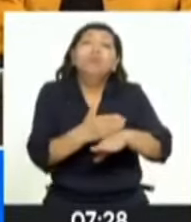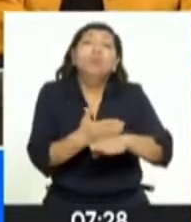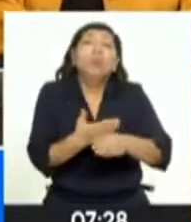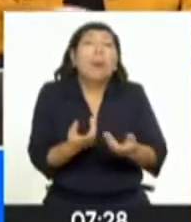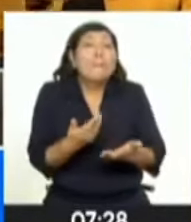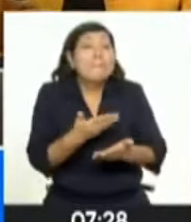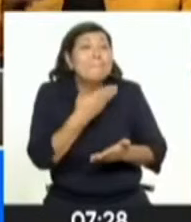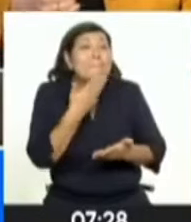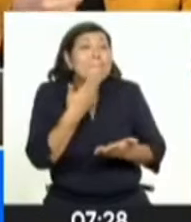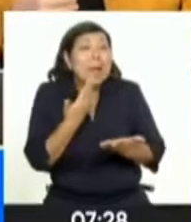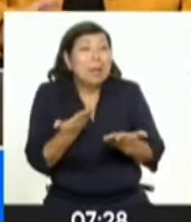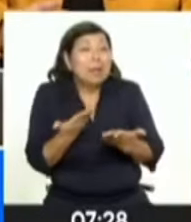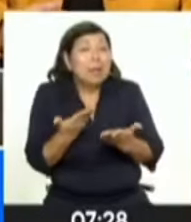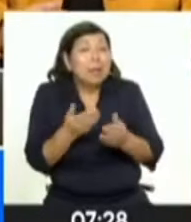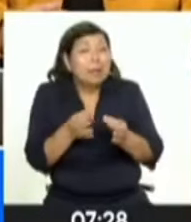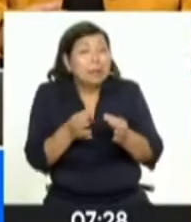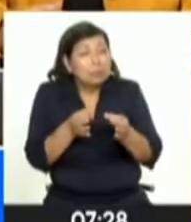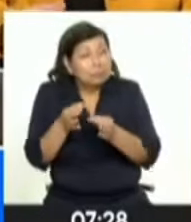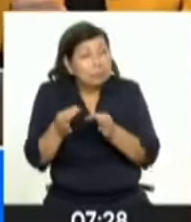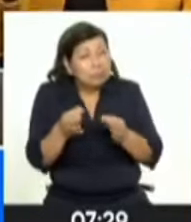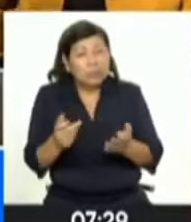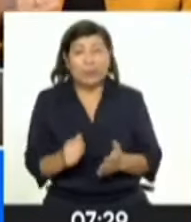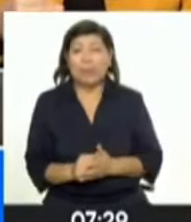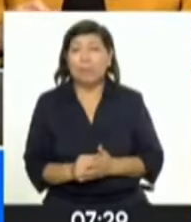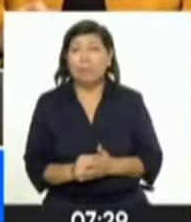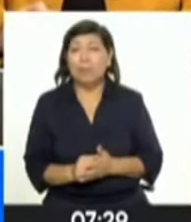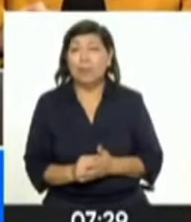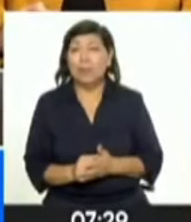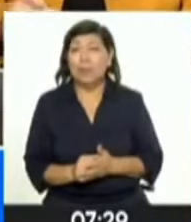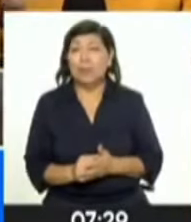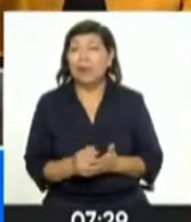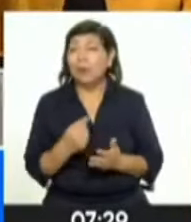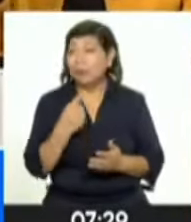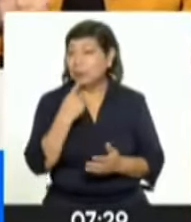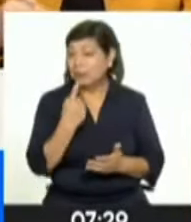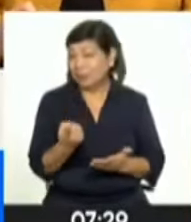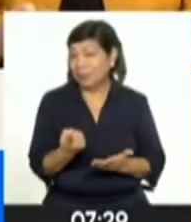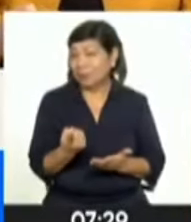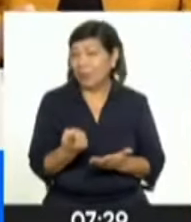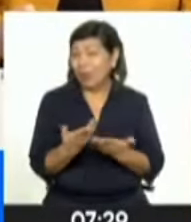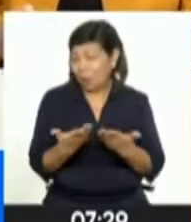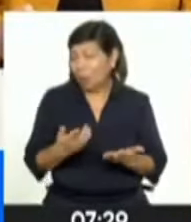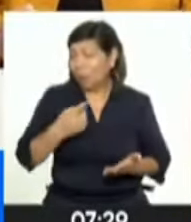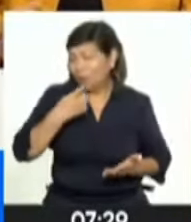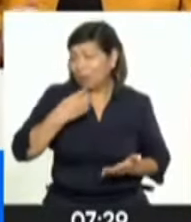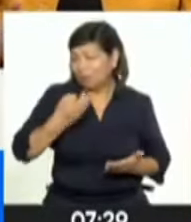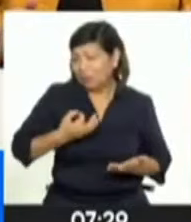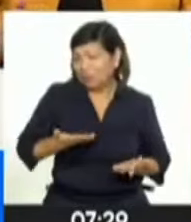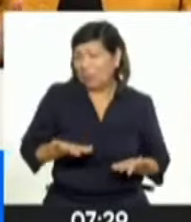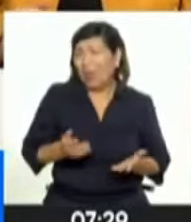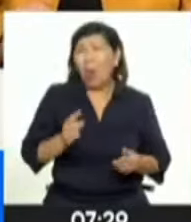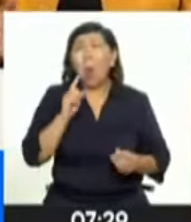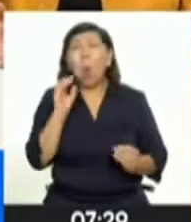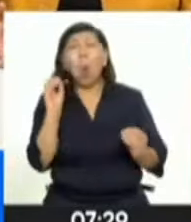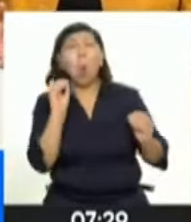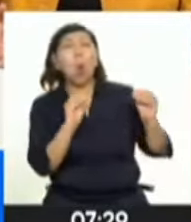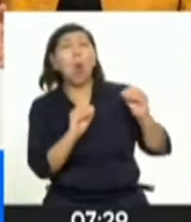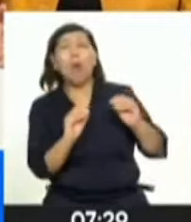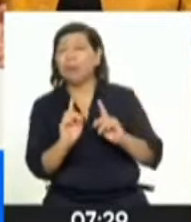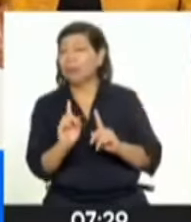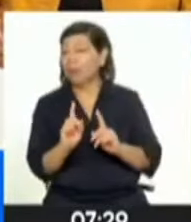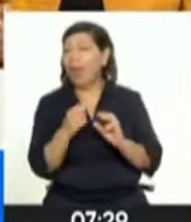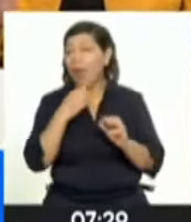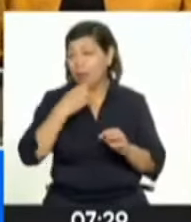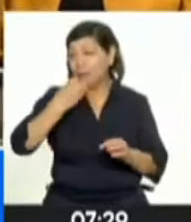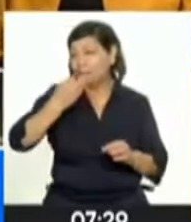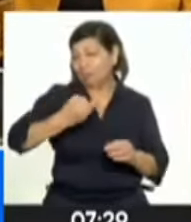lo más lógico es hacer una narración de hechos y, como mencioné, llamando las cosas por su nombre. Creo que no debemos de soslayar nada de lo que